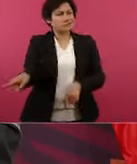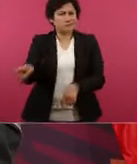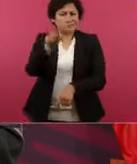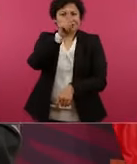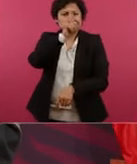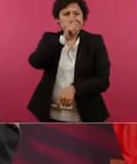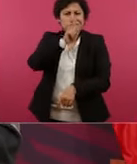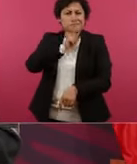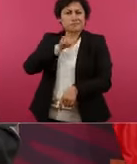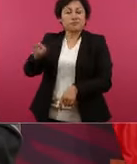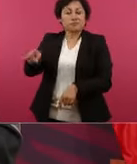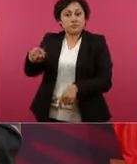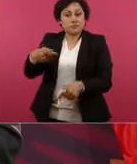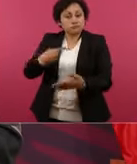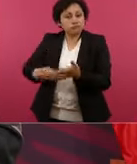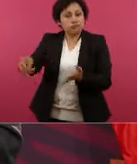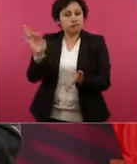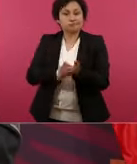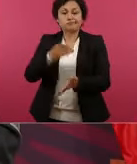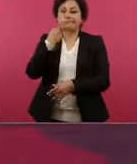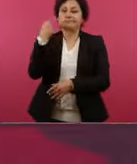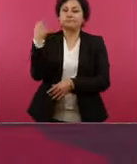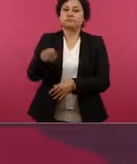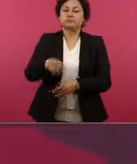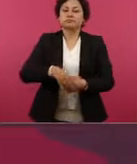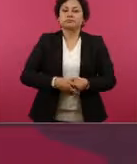y denunció